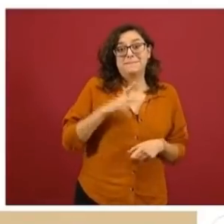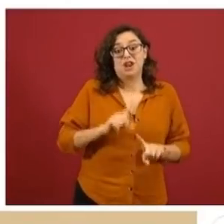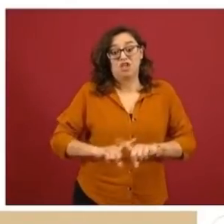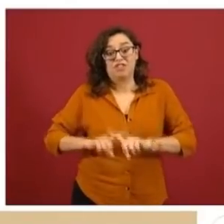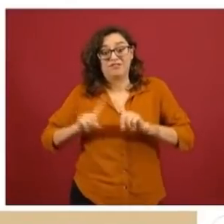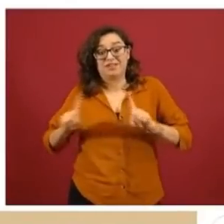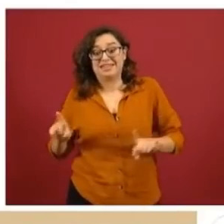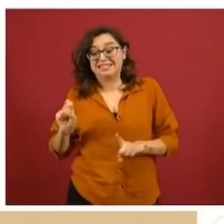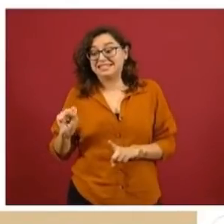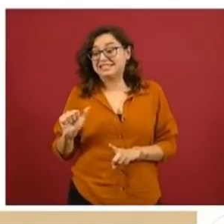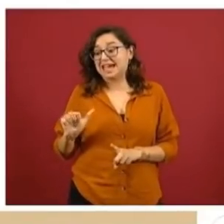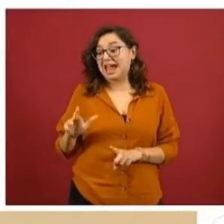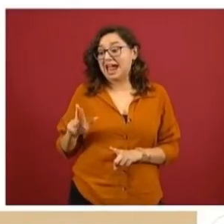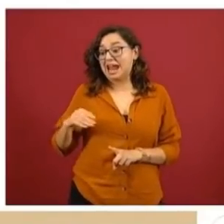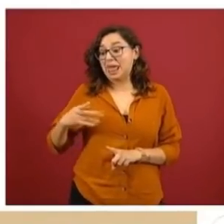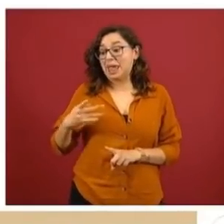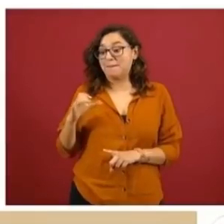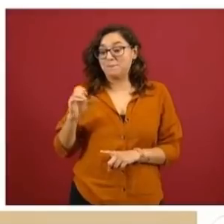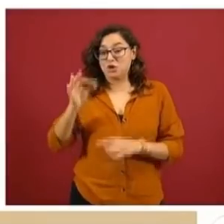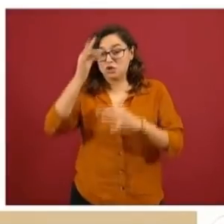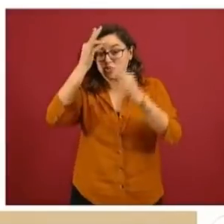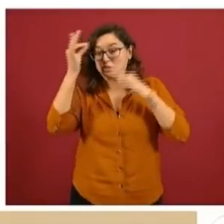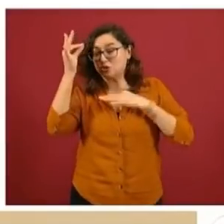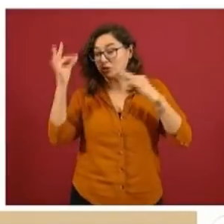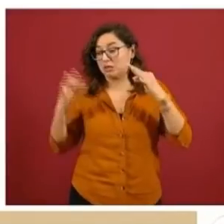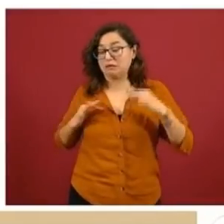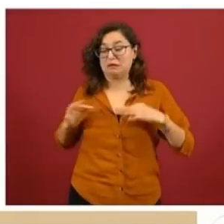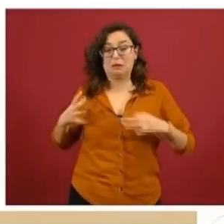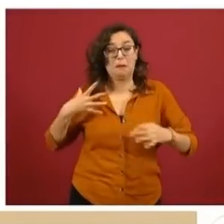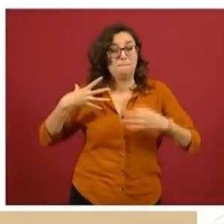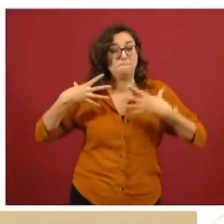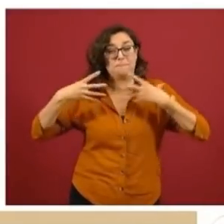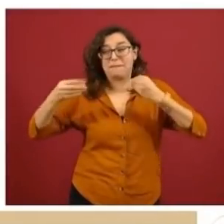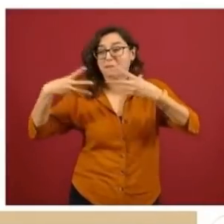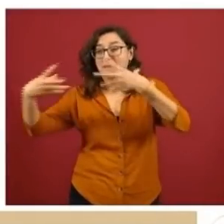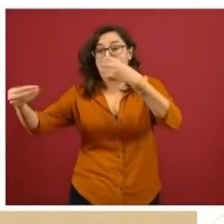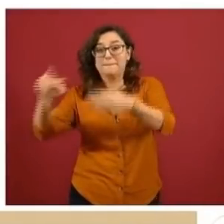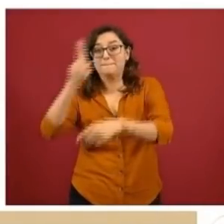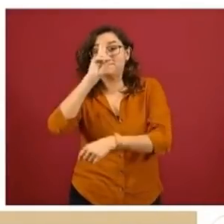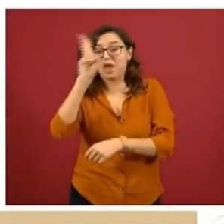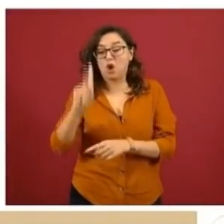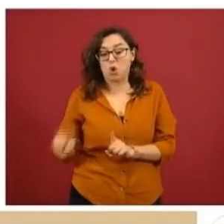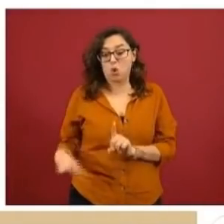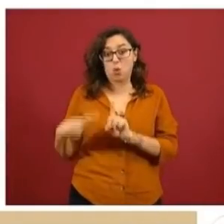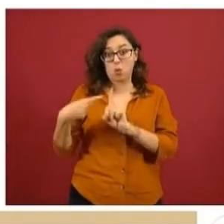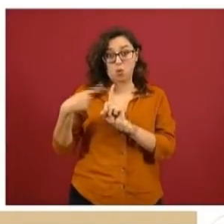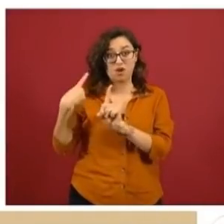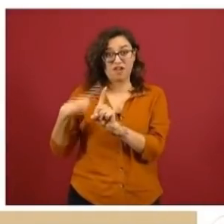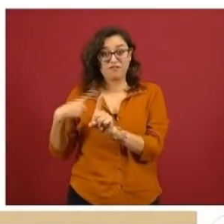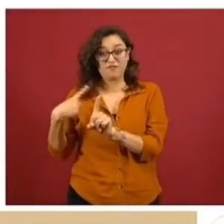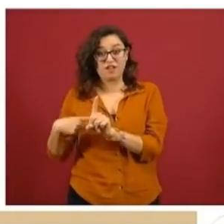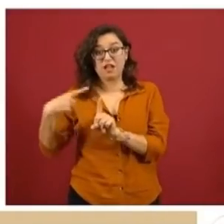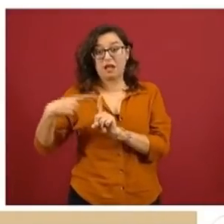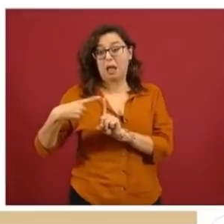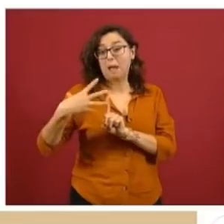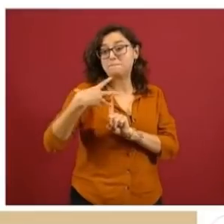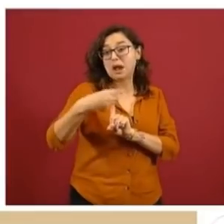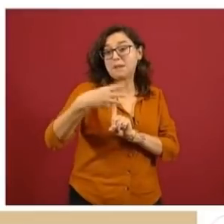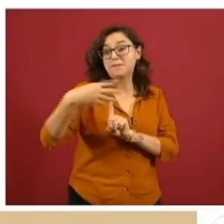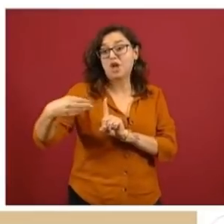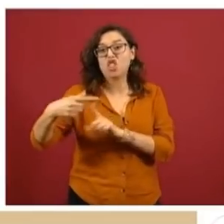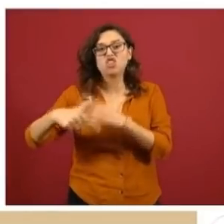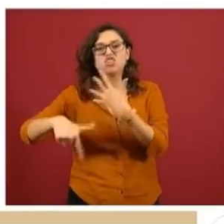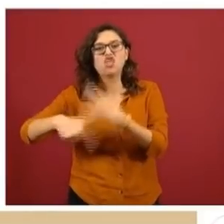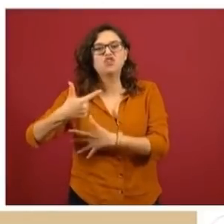las enfermedades transmisibles más infectocontagiosas que hay. Una sola persona infectada puede infectar entre 12